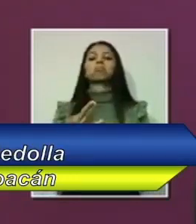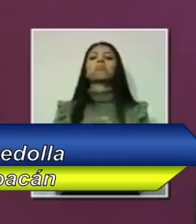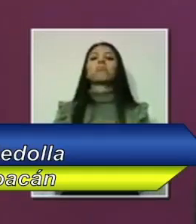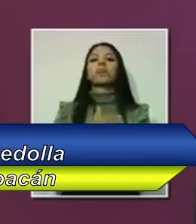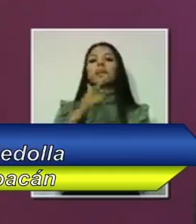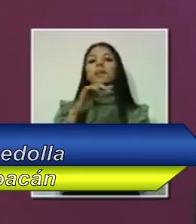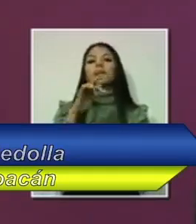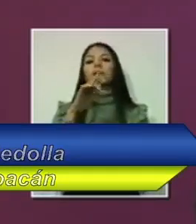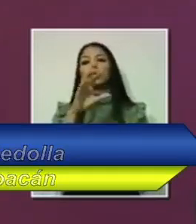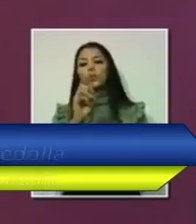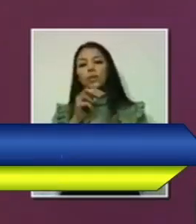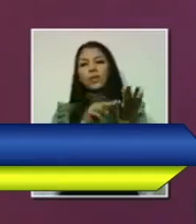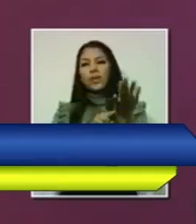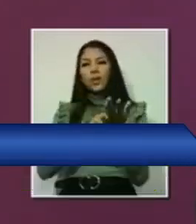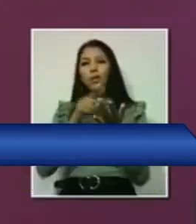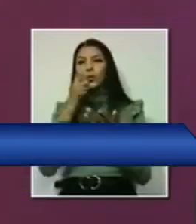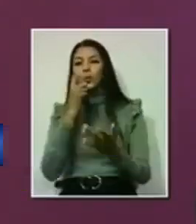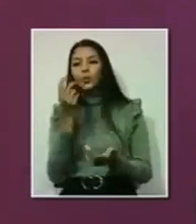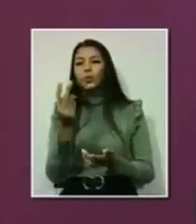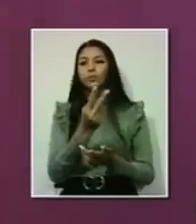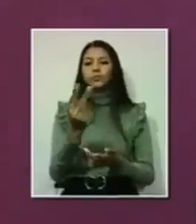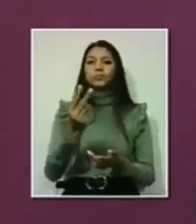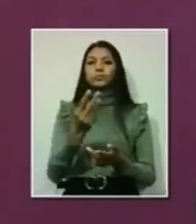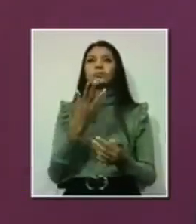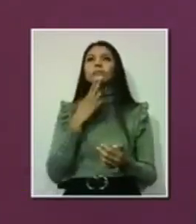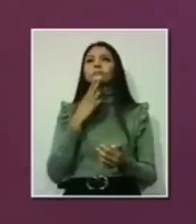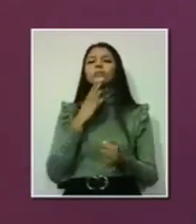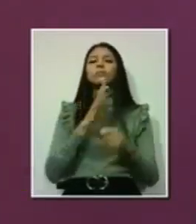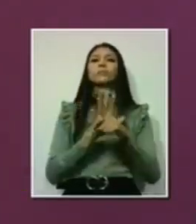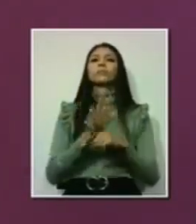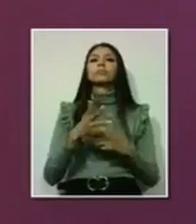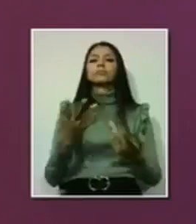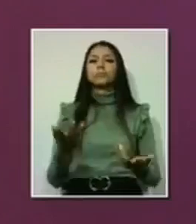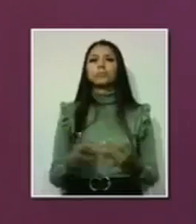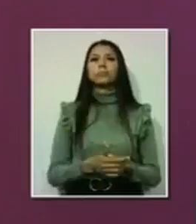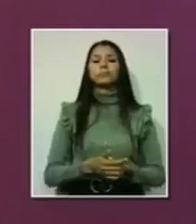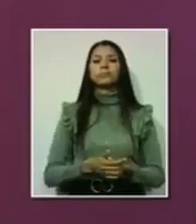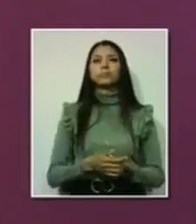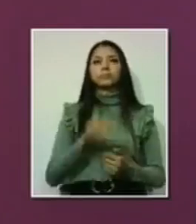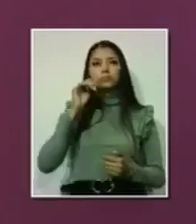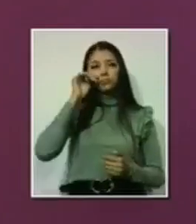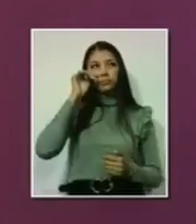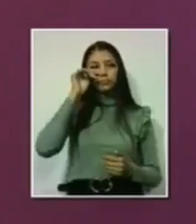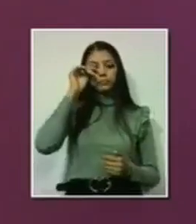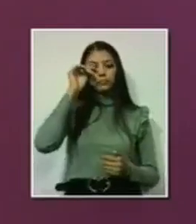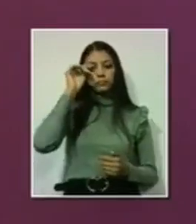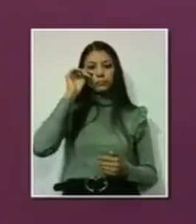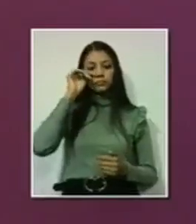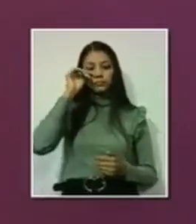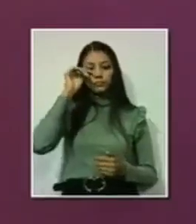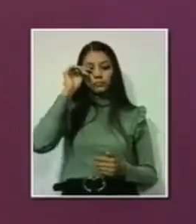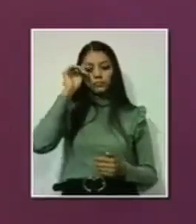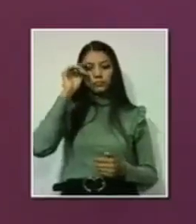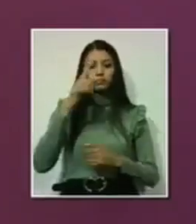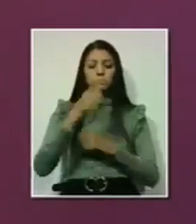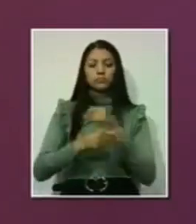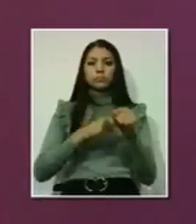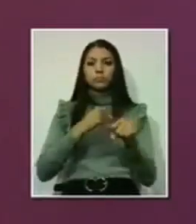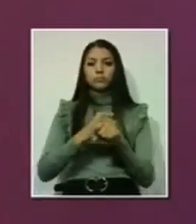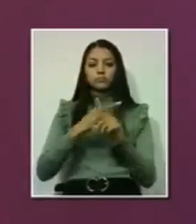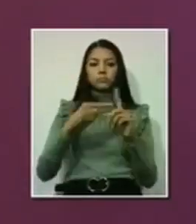Morelia han estado implicados hace un año y medio, dos años, este